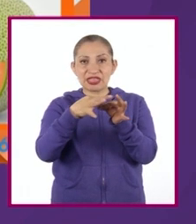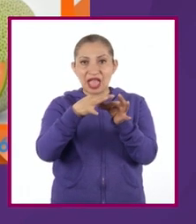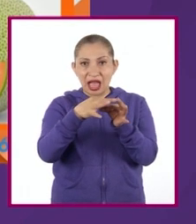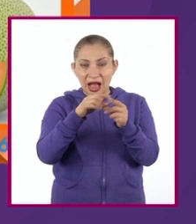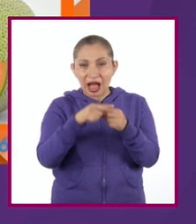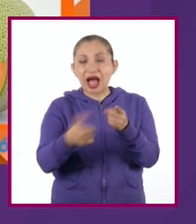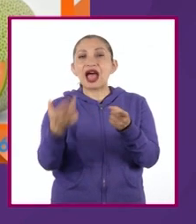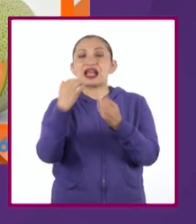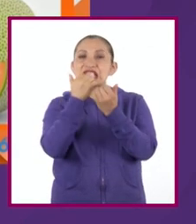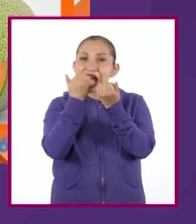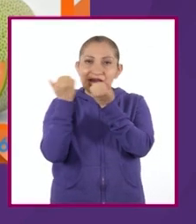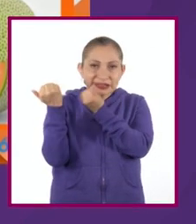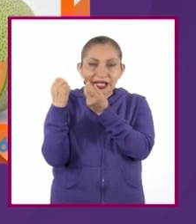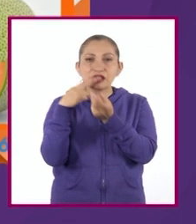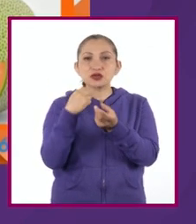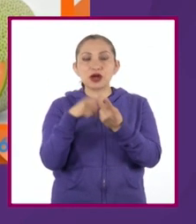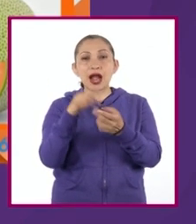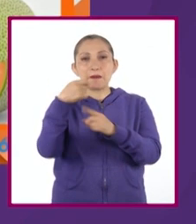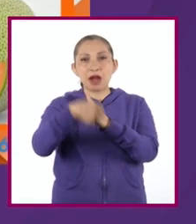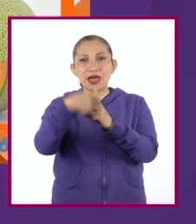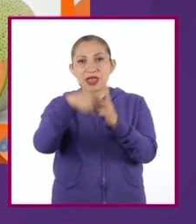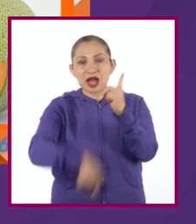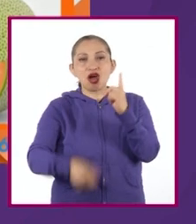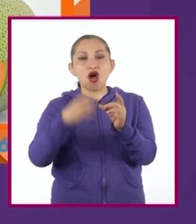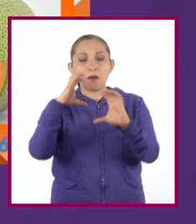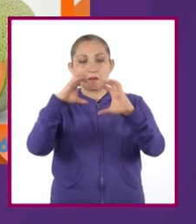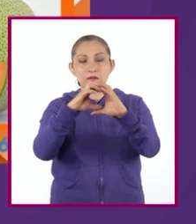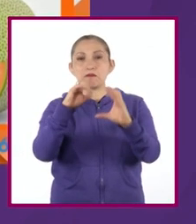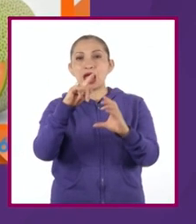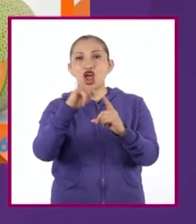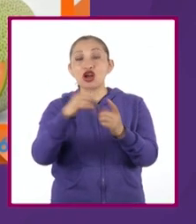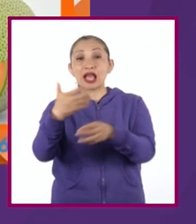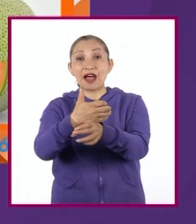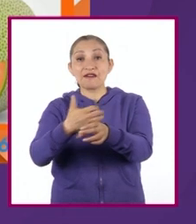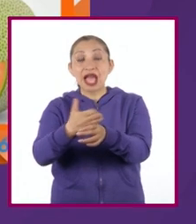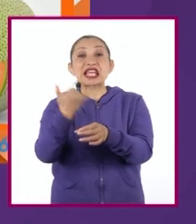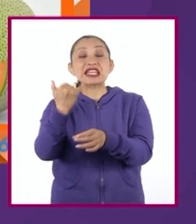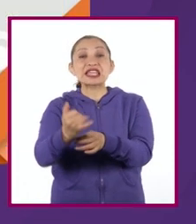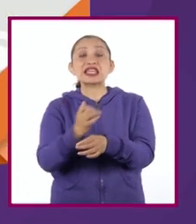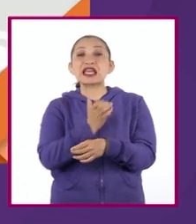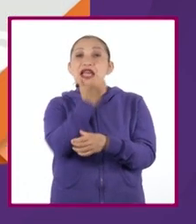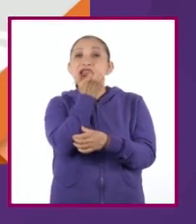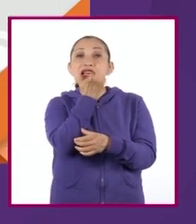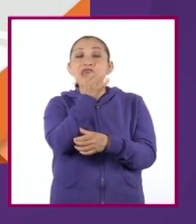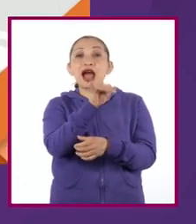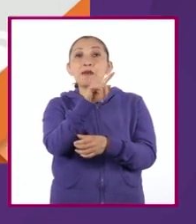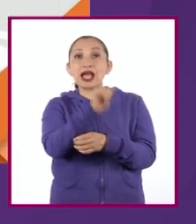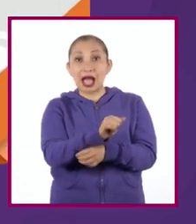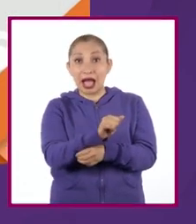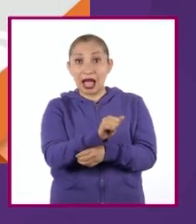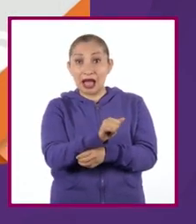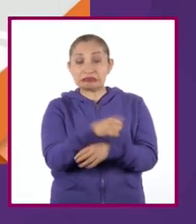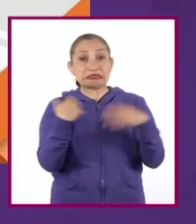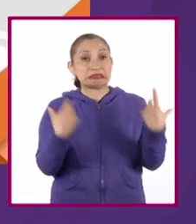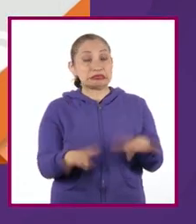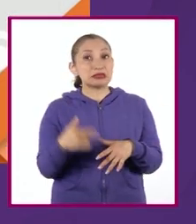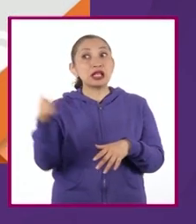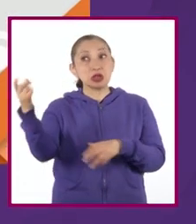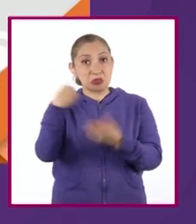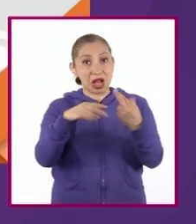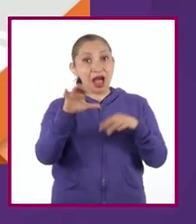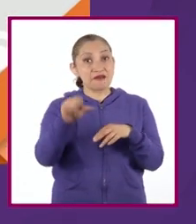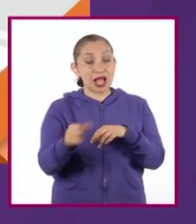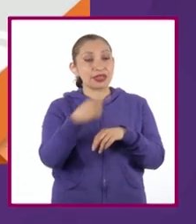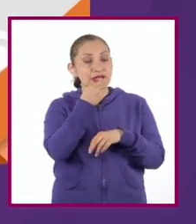caña de azúcar, plátano, melón, café y jamaica. Por otra parte, refirieron